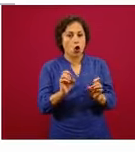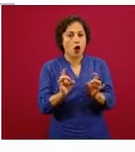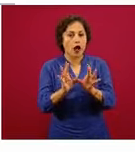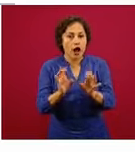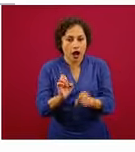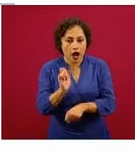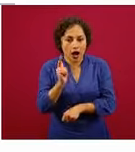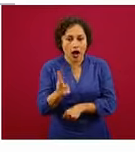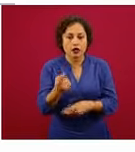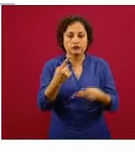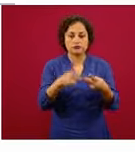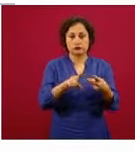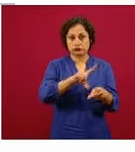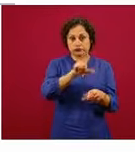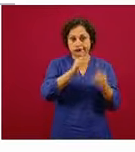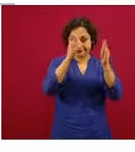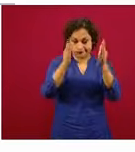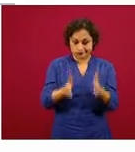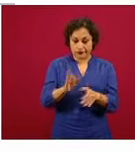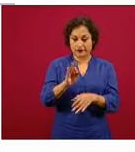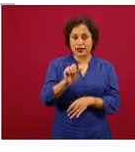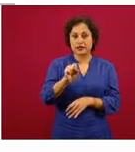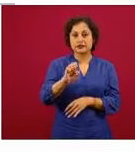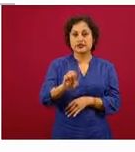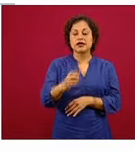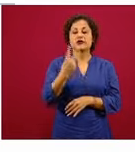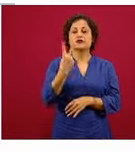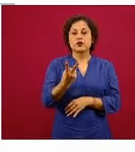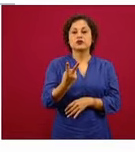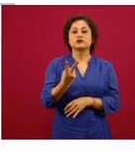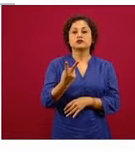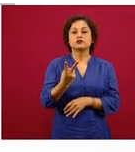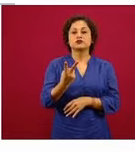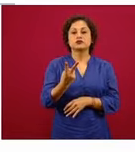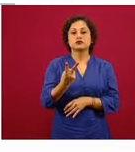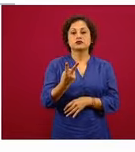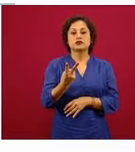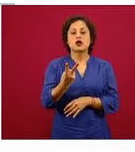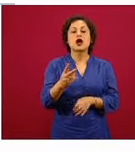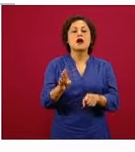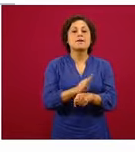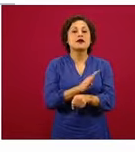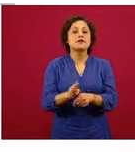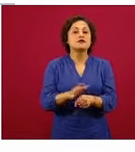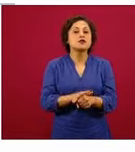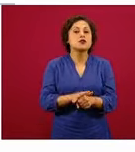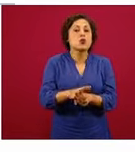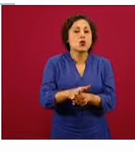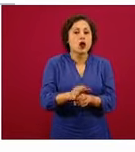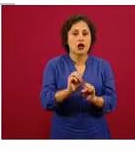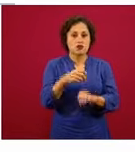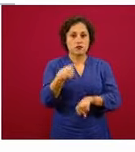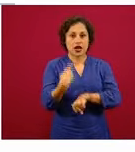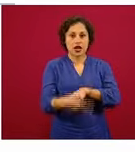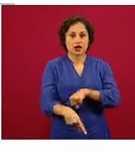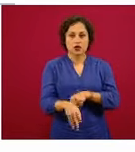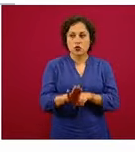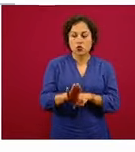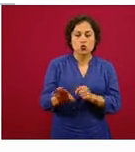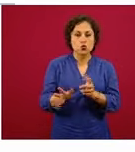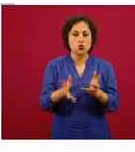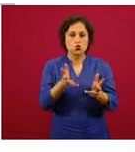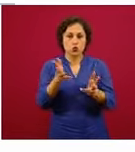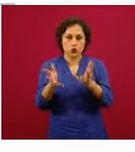por lo tanto también el mayor beneficio que se encuentre y no el riesgo es lo que debe hacer que uno pueda pasar